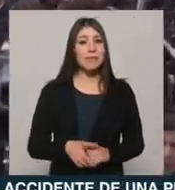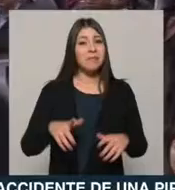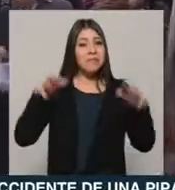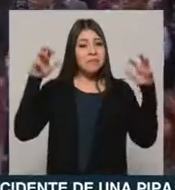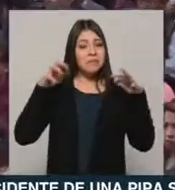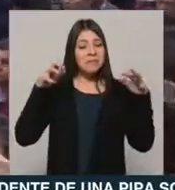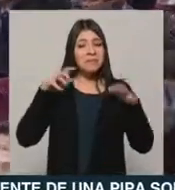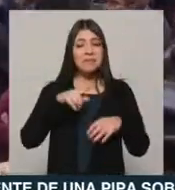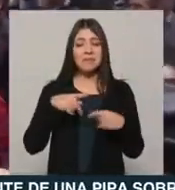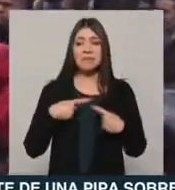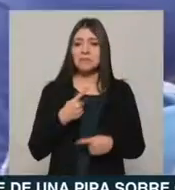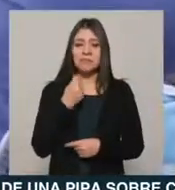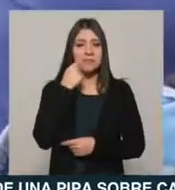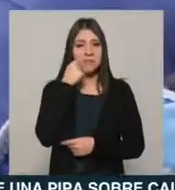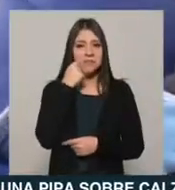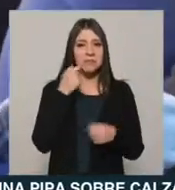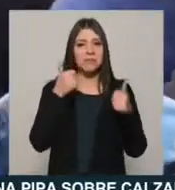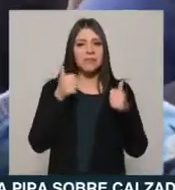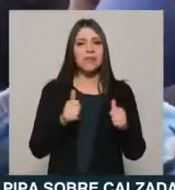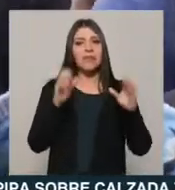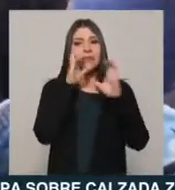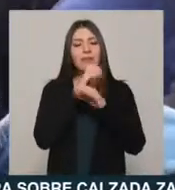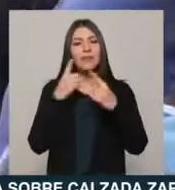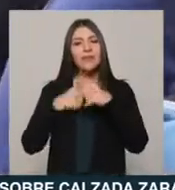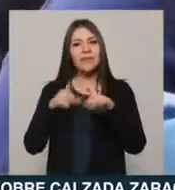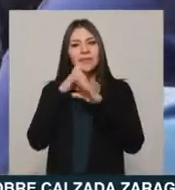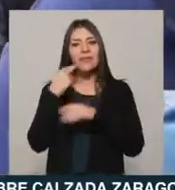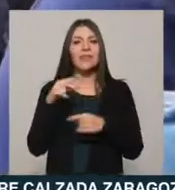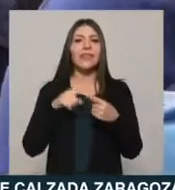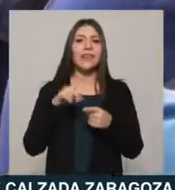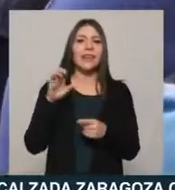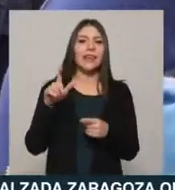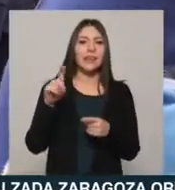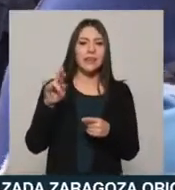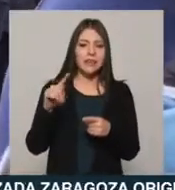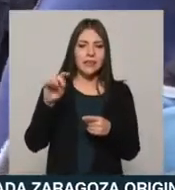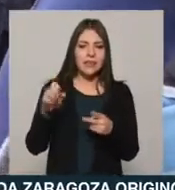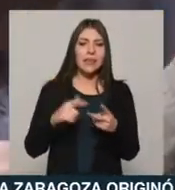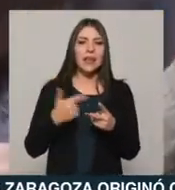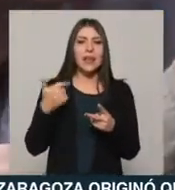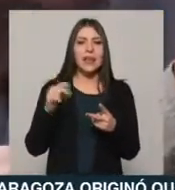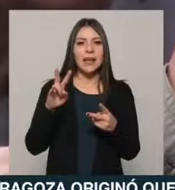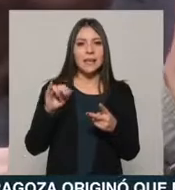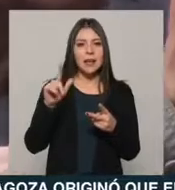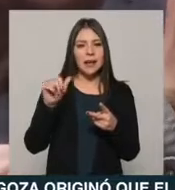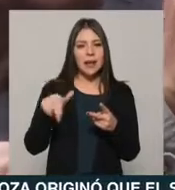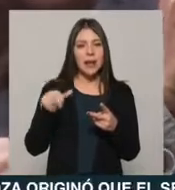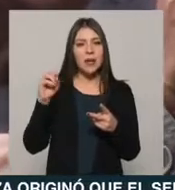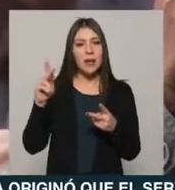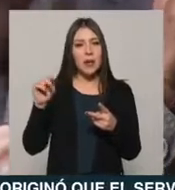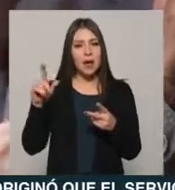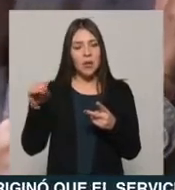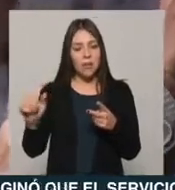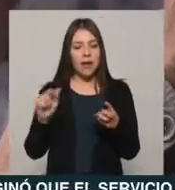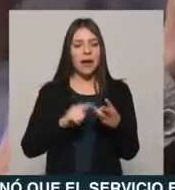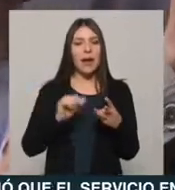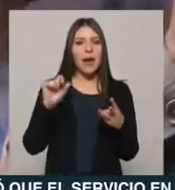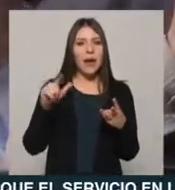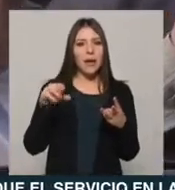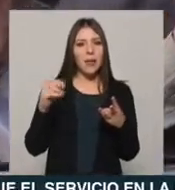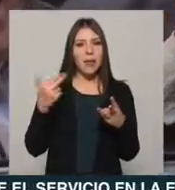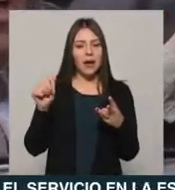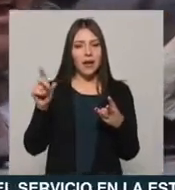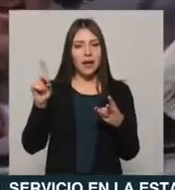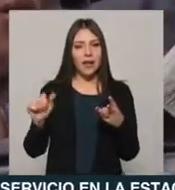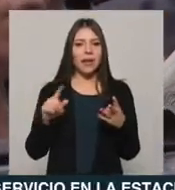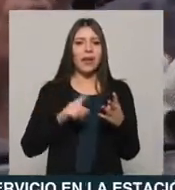los fanáticos cantaron canciones como El Triste, Gavilano Paloma, Almohada, Amar y Querer, entre muchas más, en